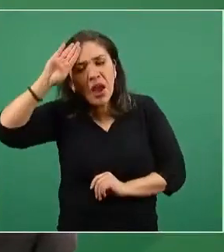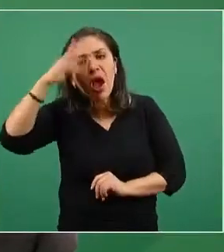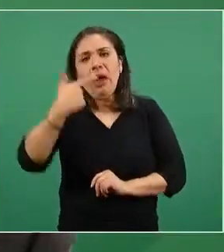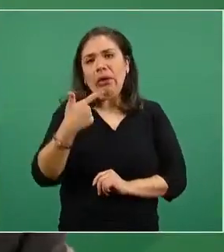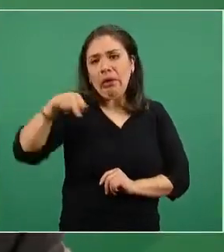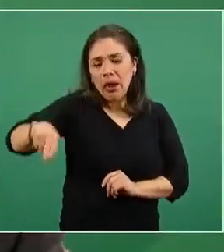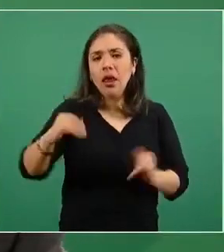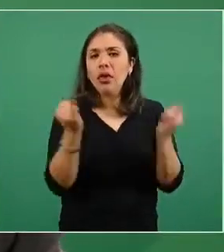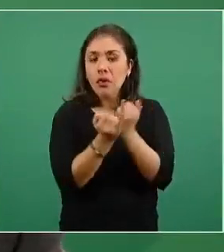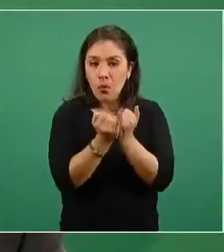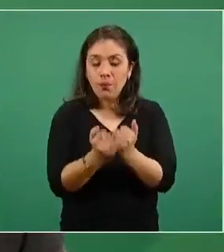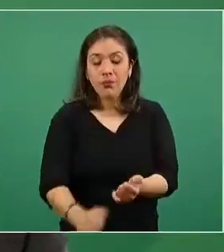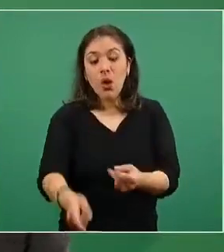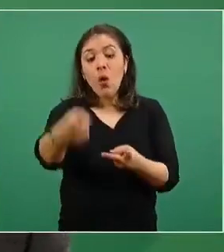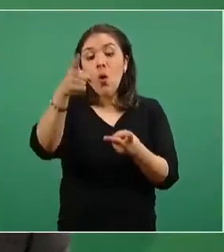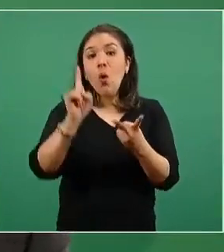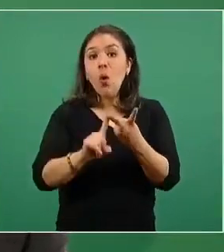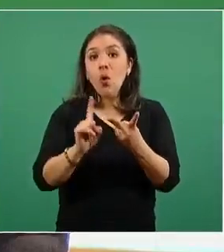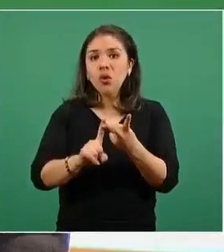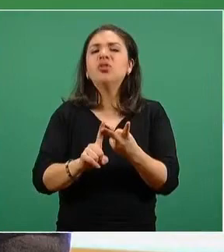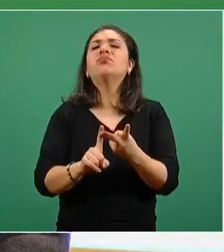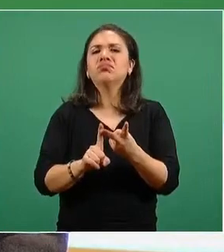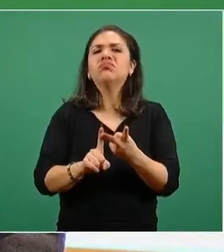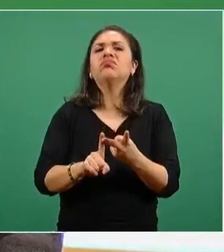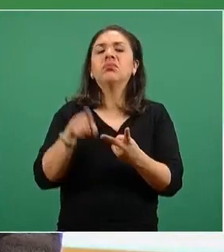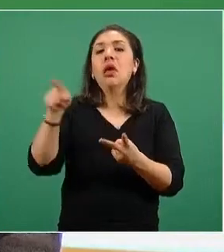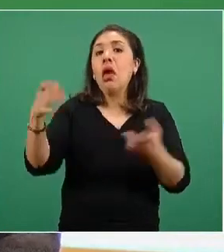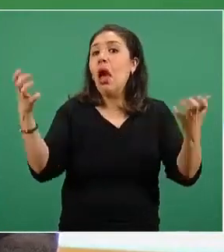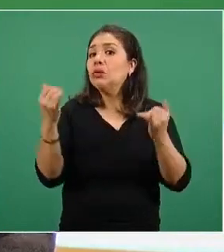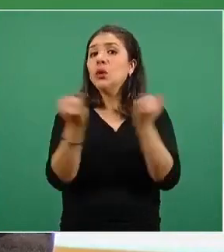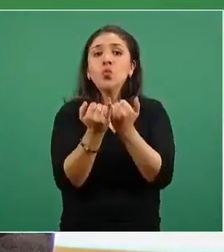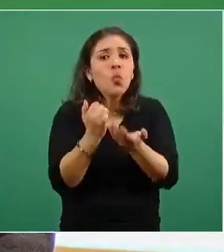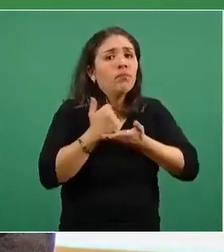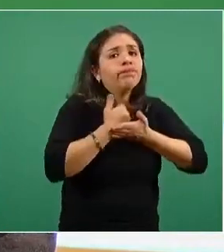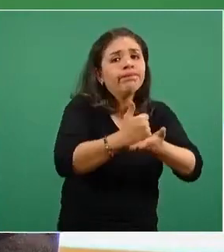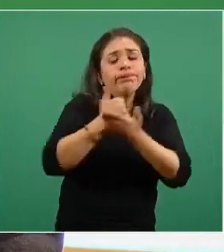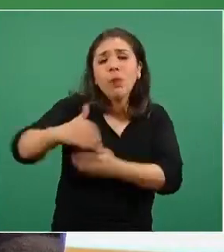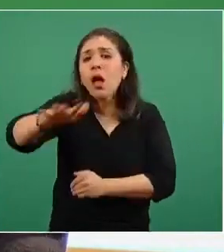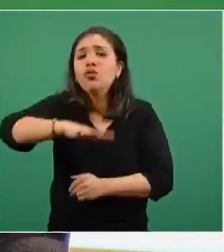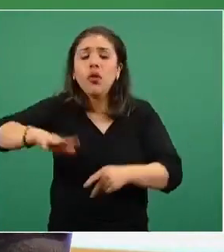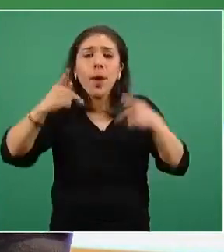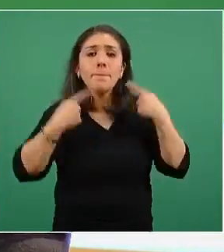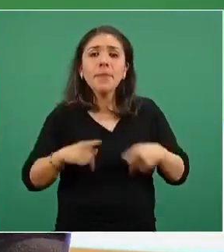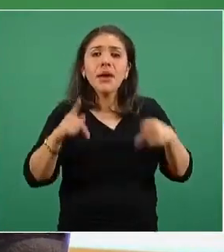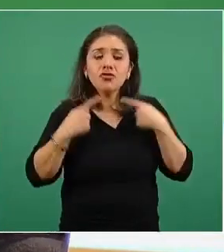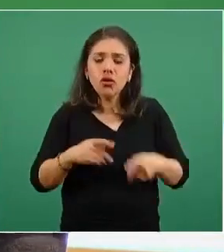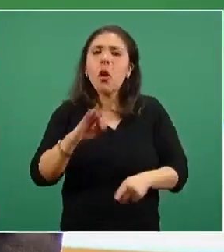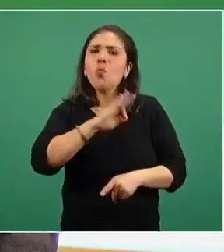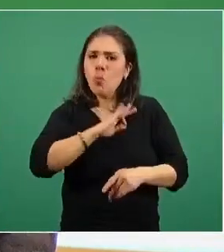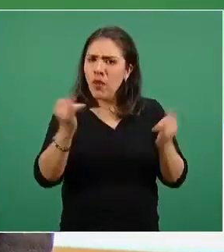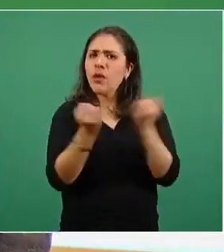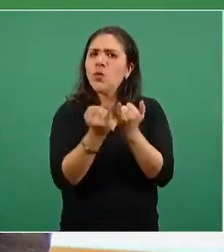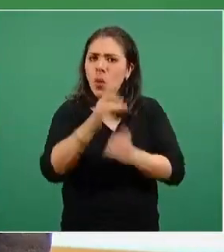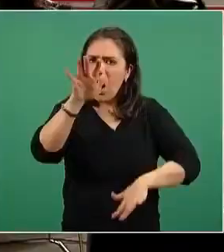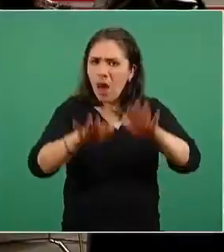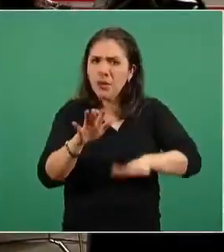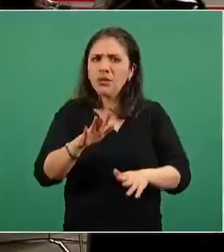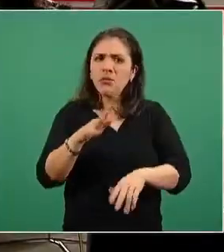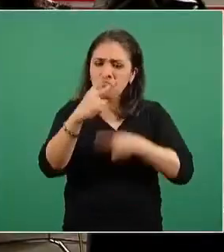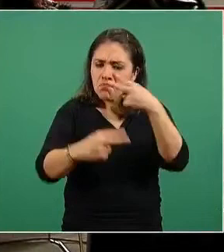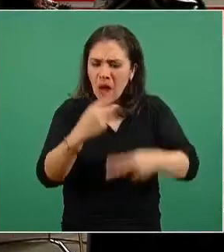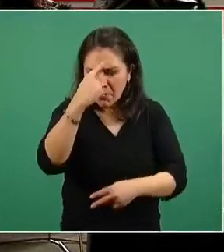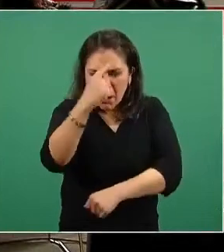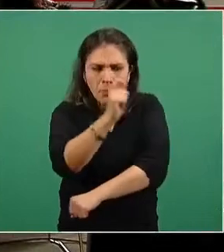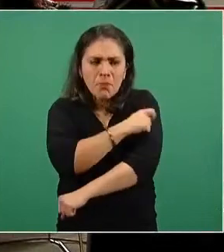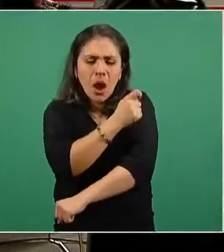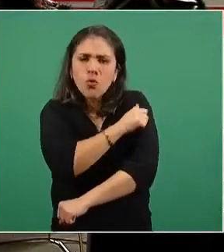Nacional. Y por otro lado, sus funciones de asistencia a la población civil, y pueden participar incluso en vacunar a través